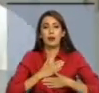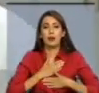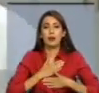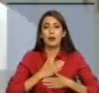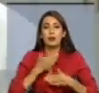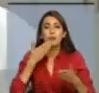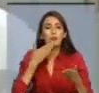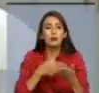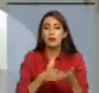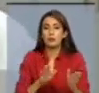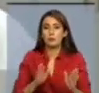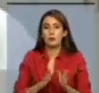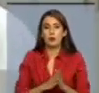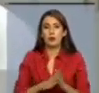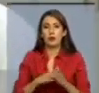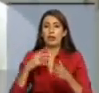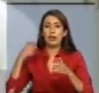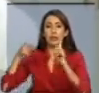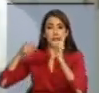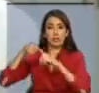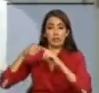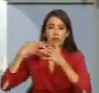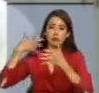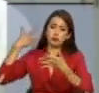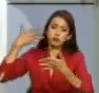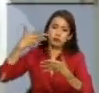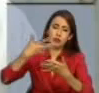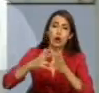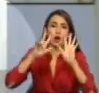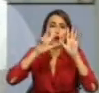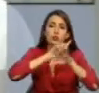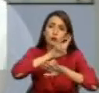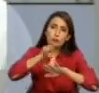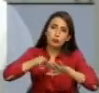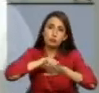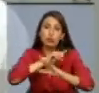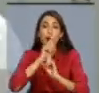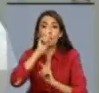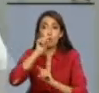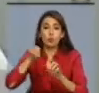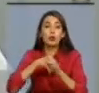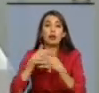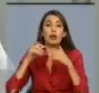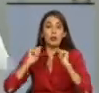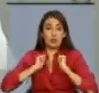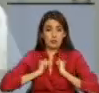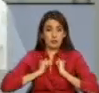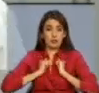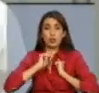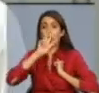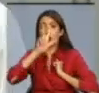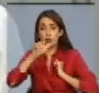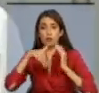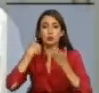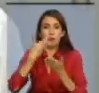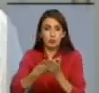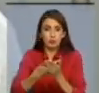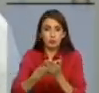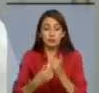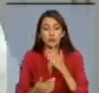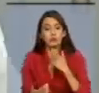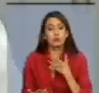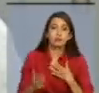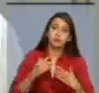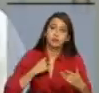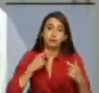A veces vienen de Quito 8 horas conduciendo, descansan una hora y 8 horas más de vuelta. Eso a veces hasta